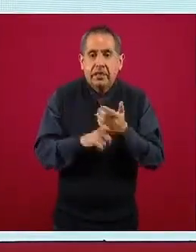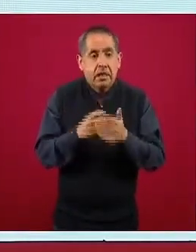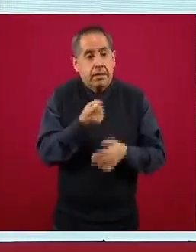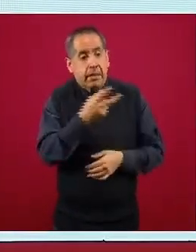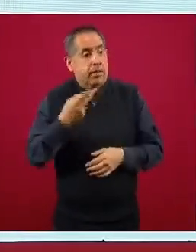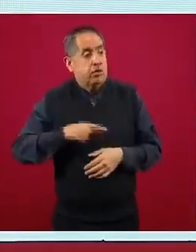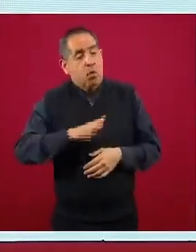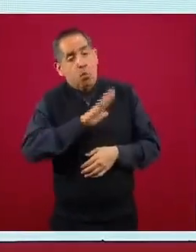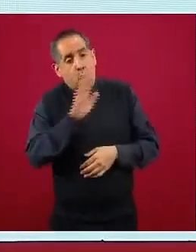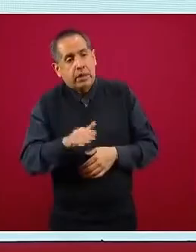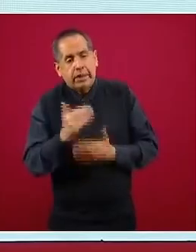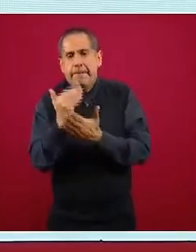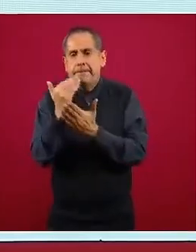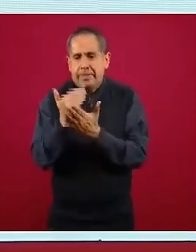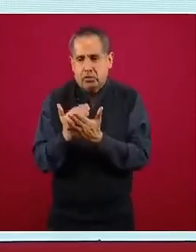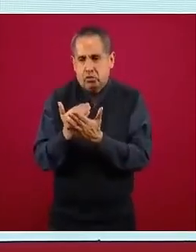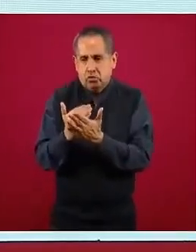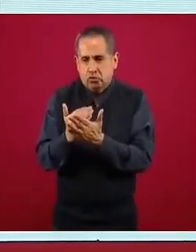la mortalidad